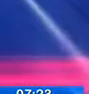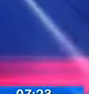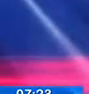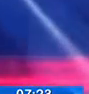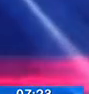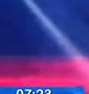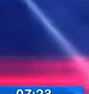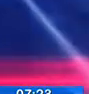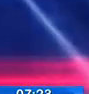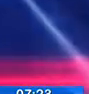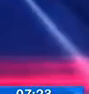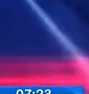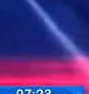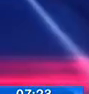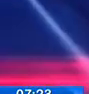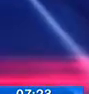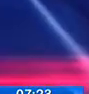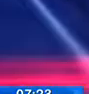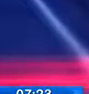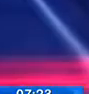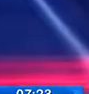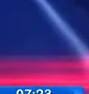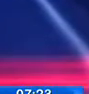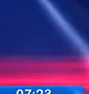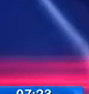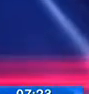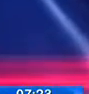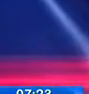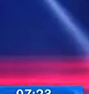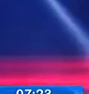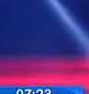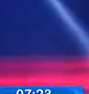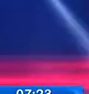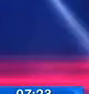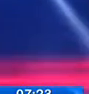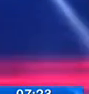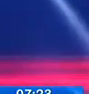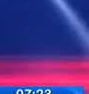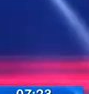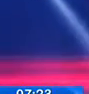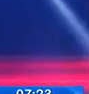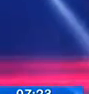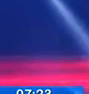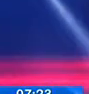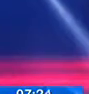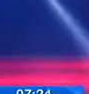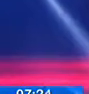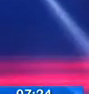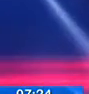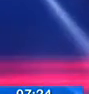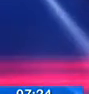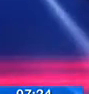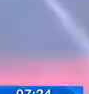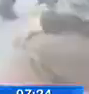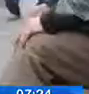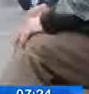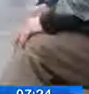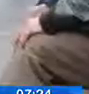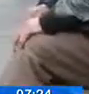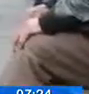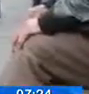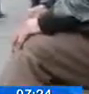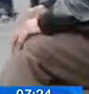Quito estaba desempleado. Para el 2016, ese porcentaje subió al 9,1%, es decir, se duplicó.